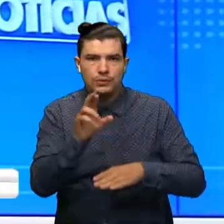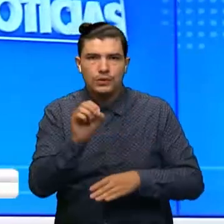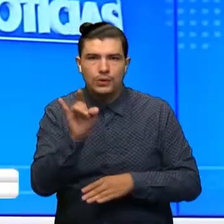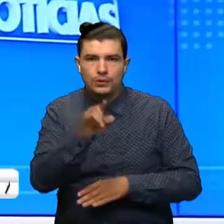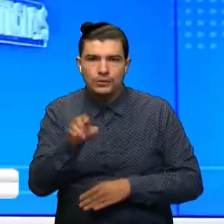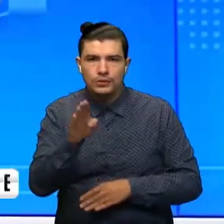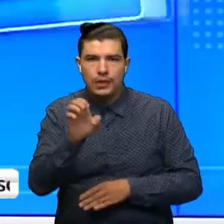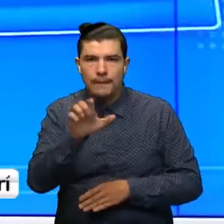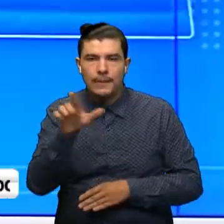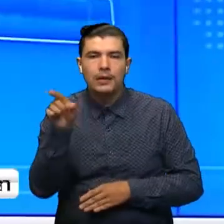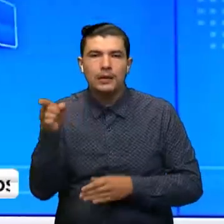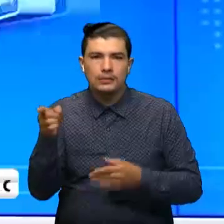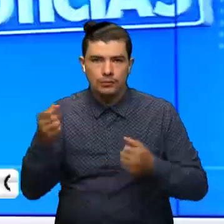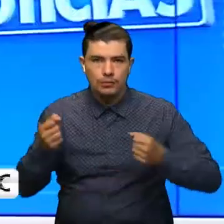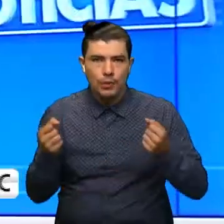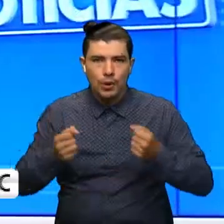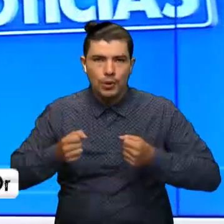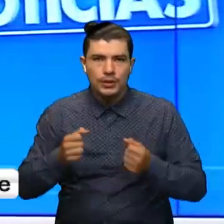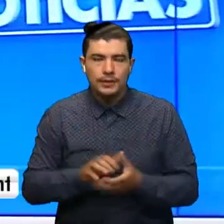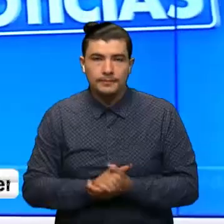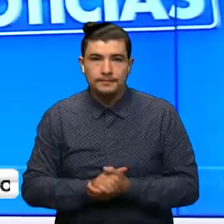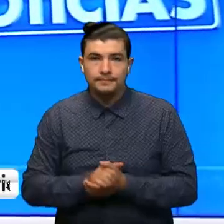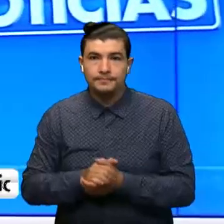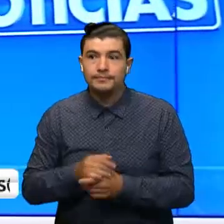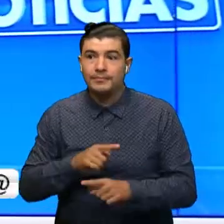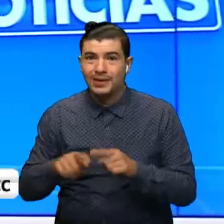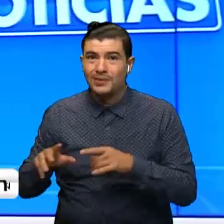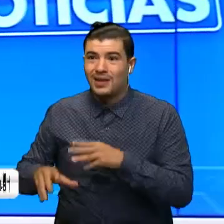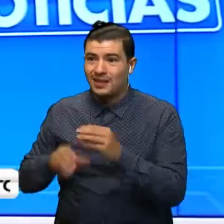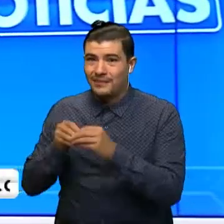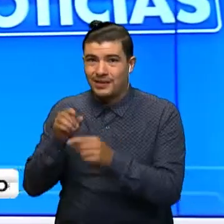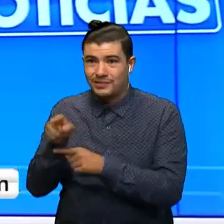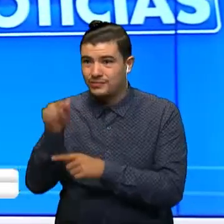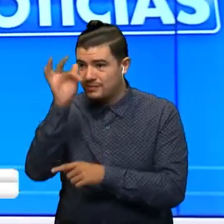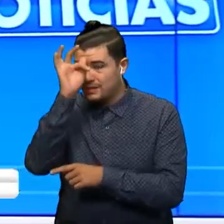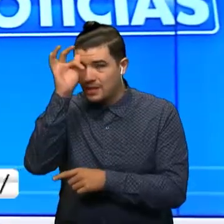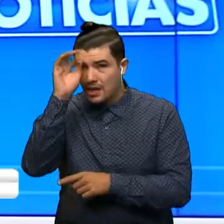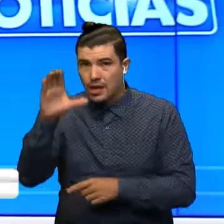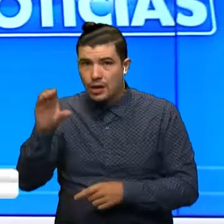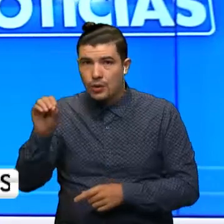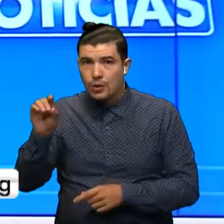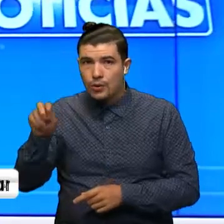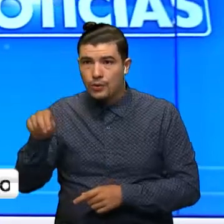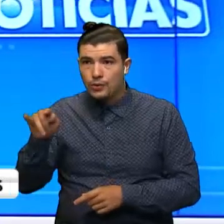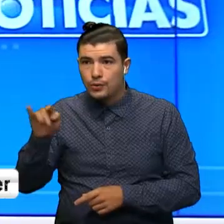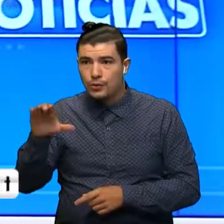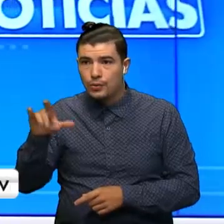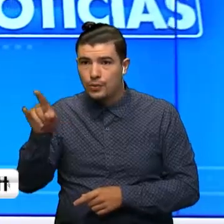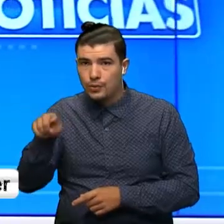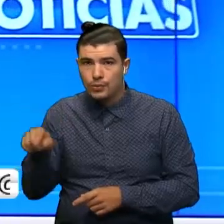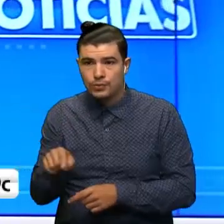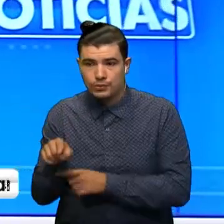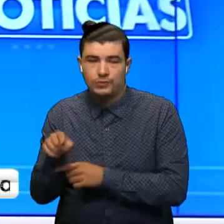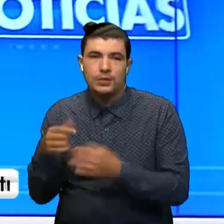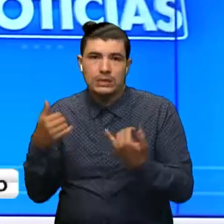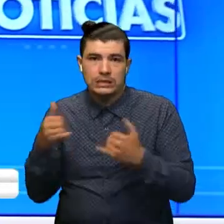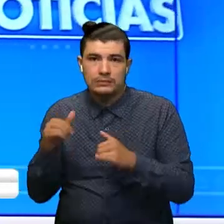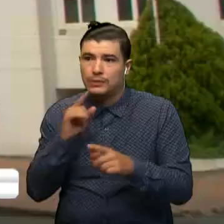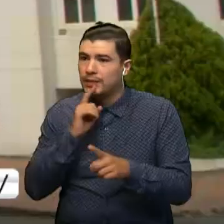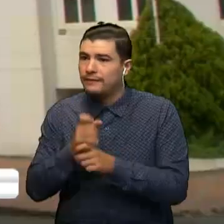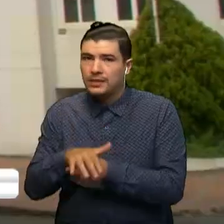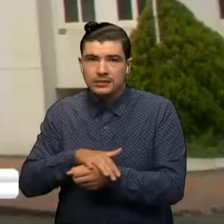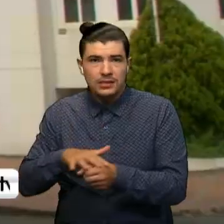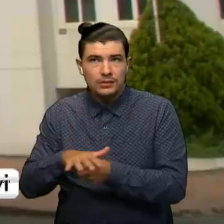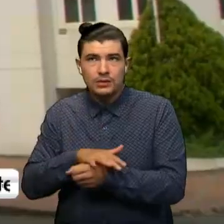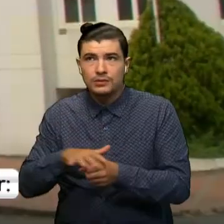pues a propósito de este tema en total abandono o se encuentra la clínica con locos el fin de semana fue trasladado el último usuario